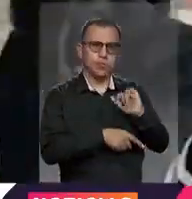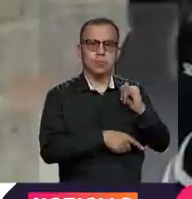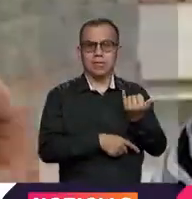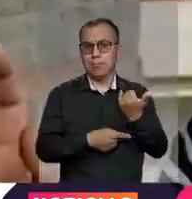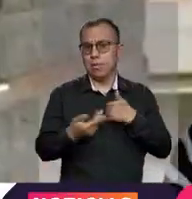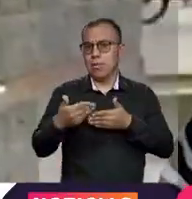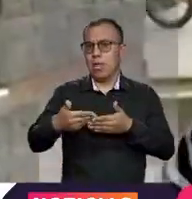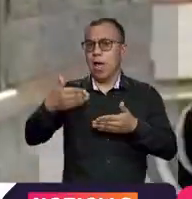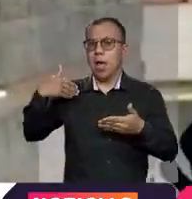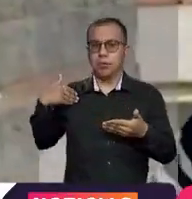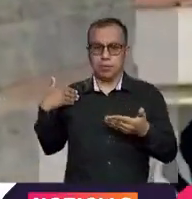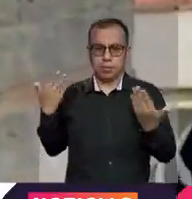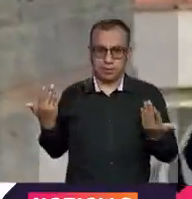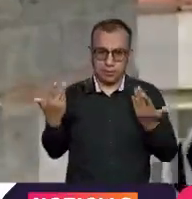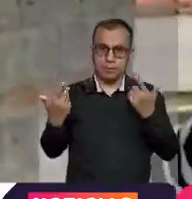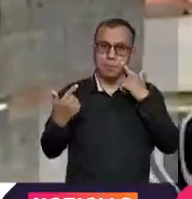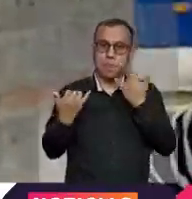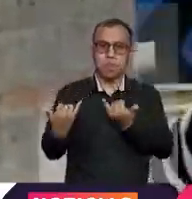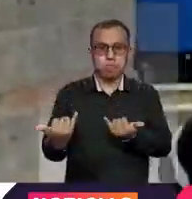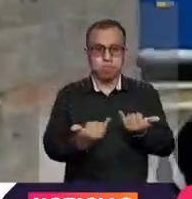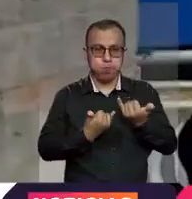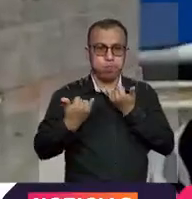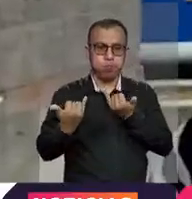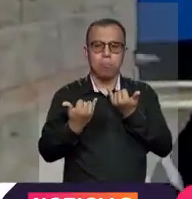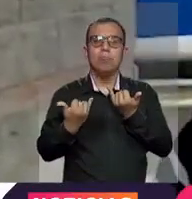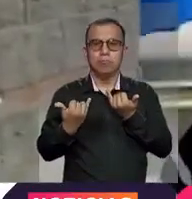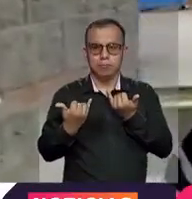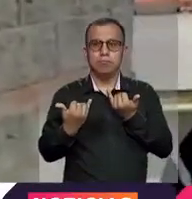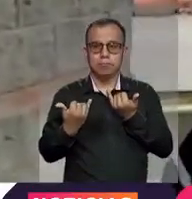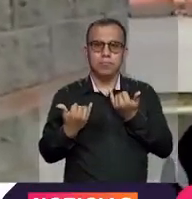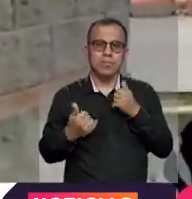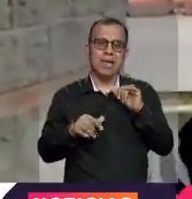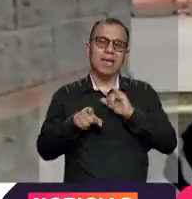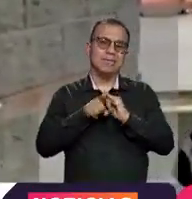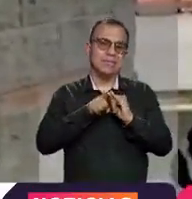rutas que tiene actualmente el ctv